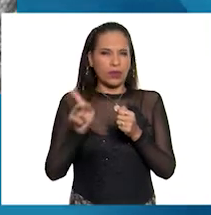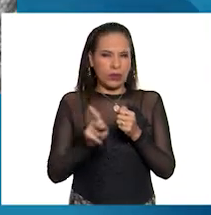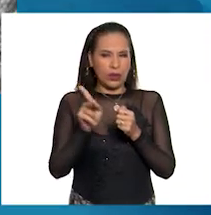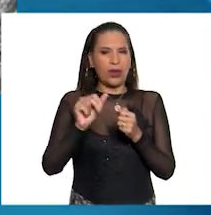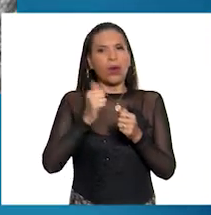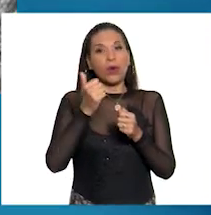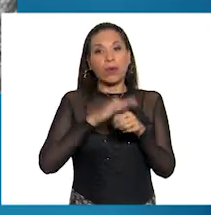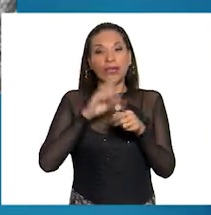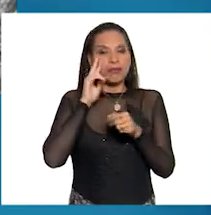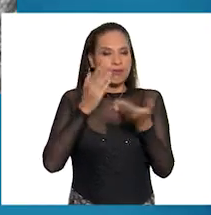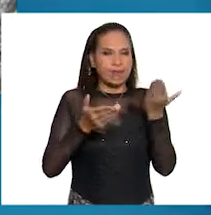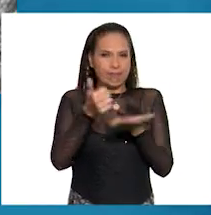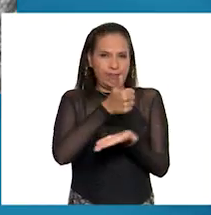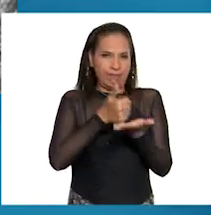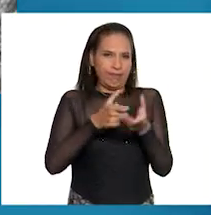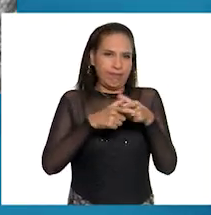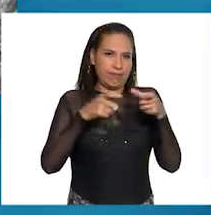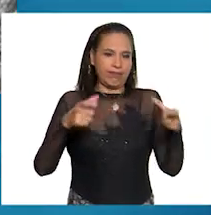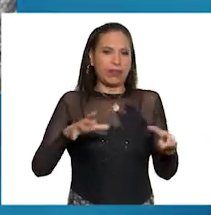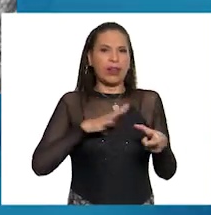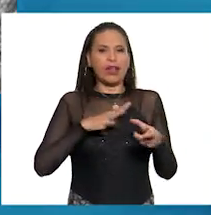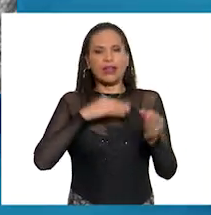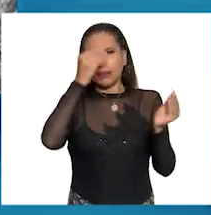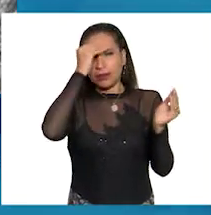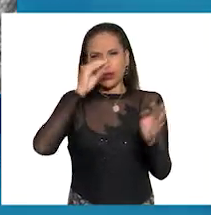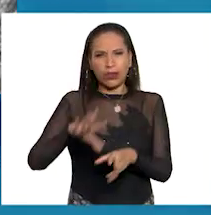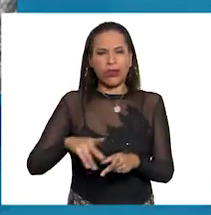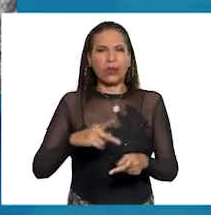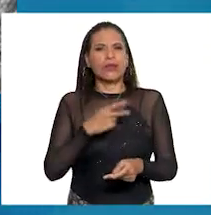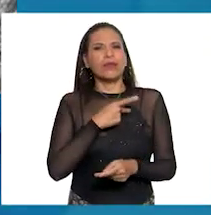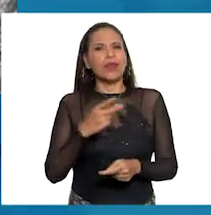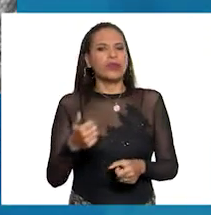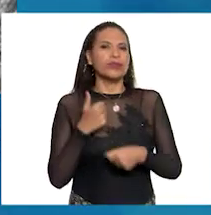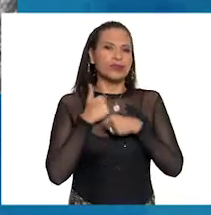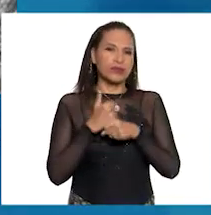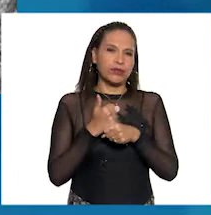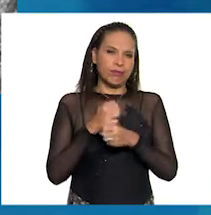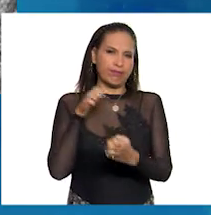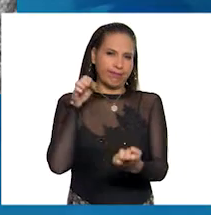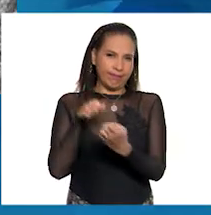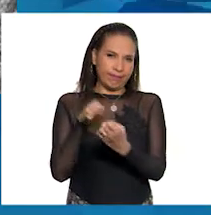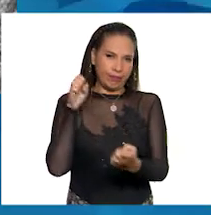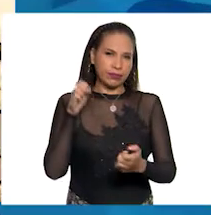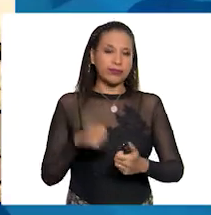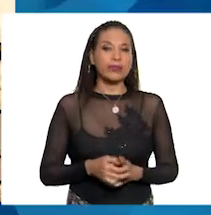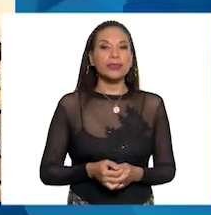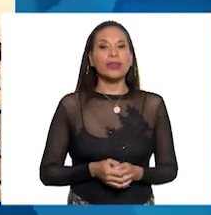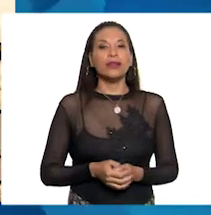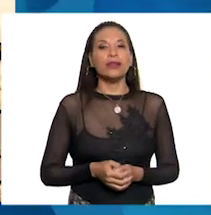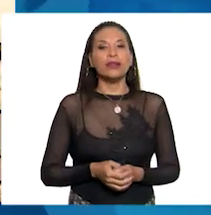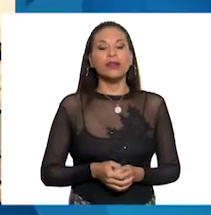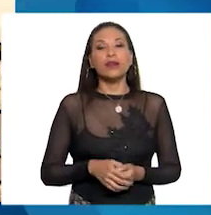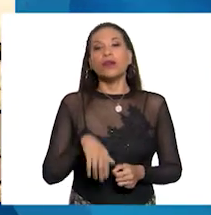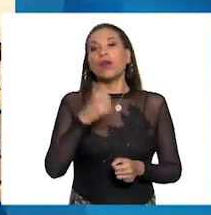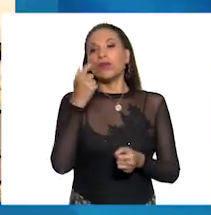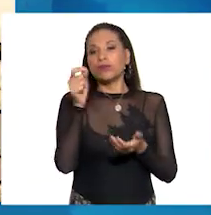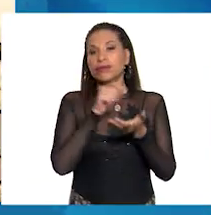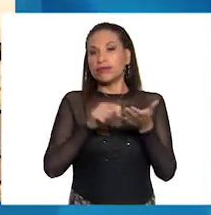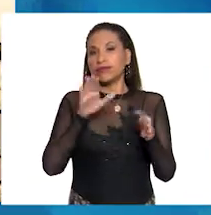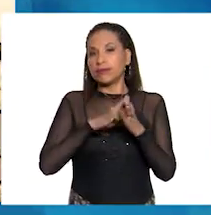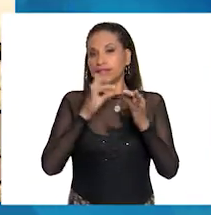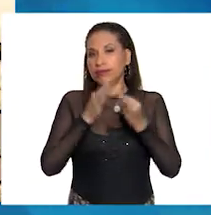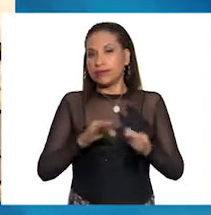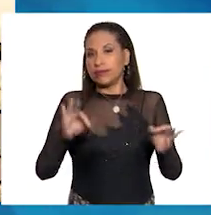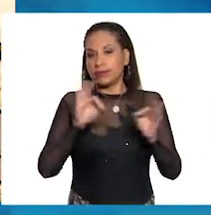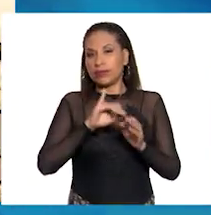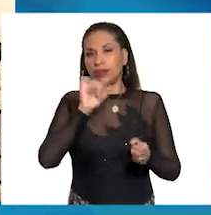pobladas, en donde abundaba el abandono, la pobreza, el sufrimiento y el engaño. Entre las obras más